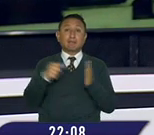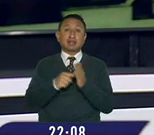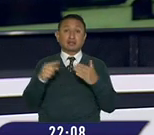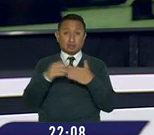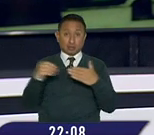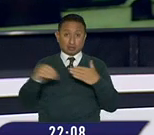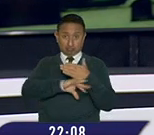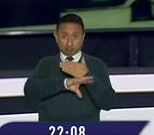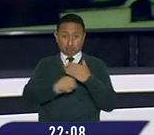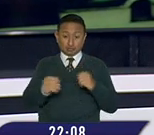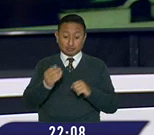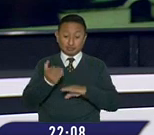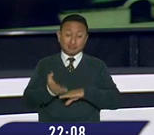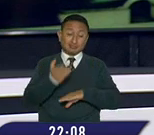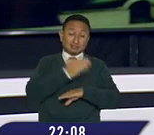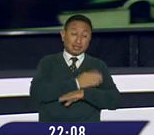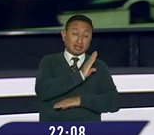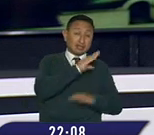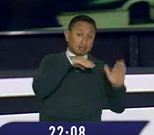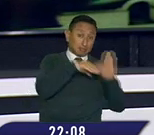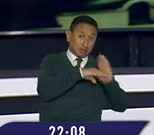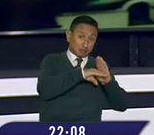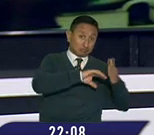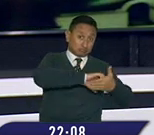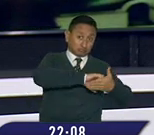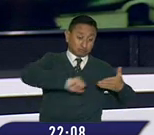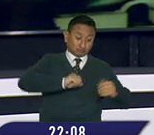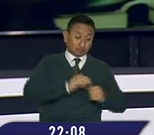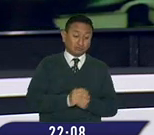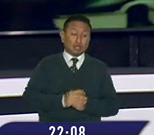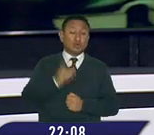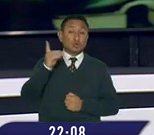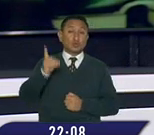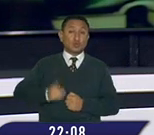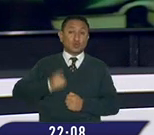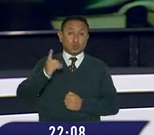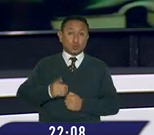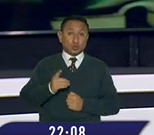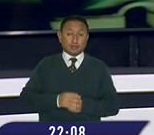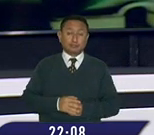una entidad bancaria en el cantón Durán, en la provincia del Guayas.